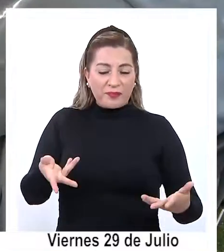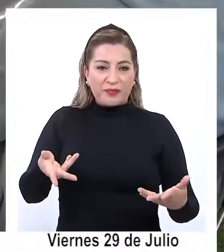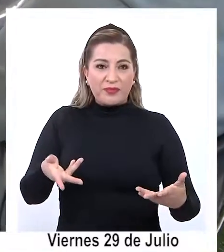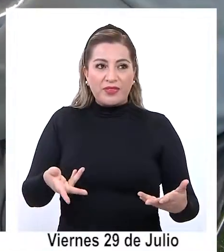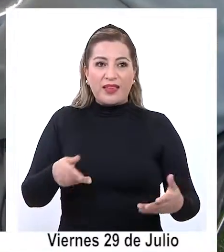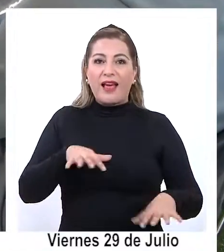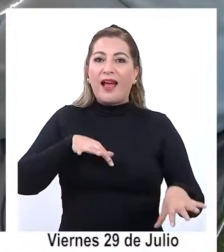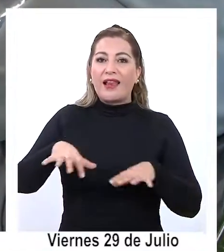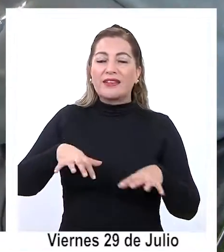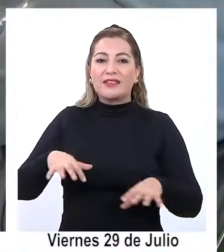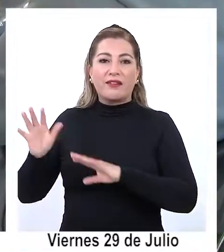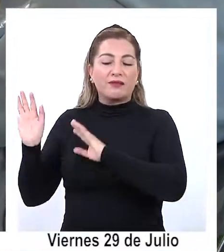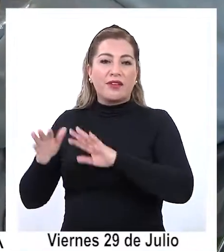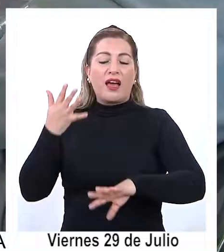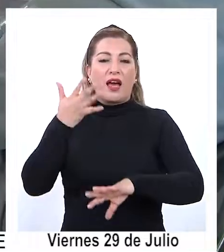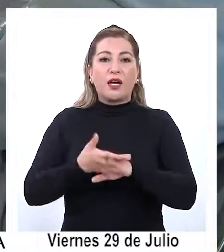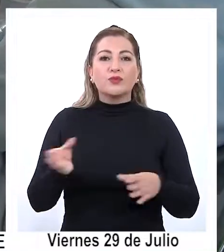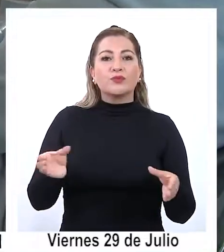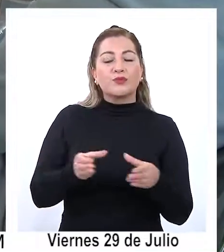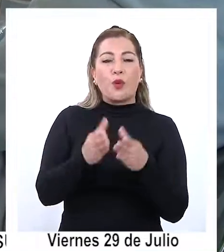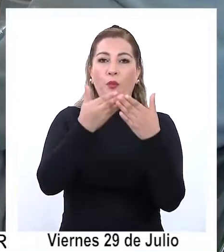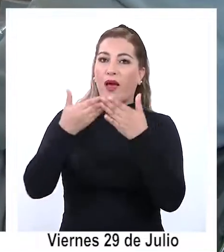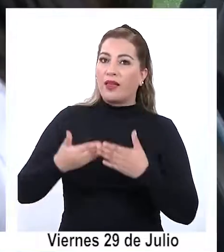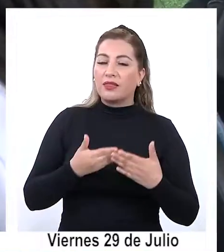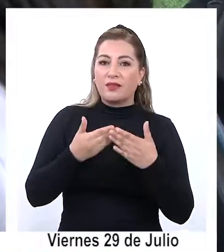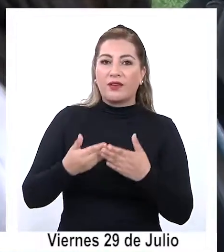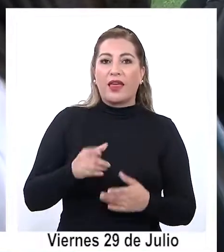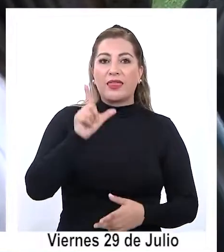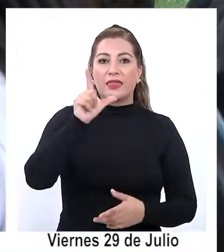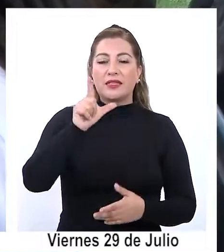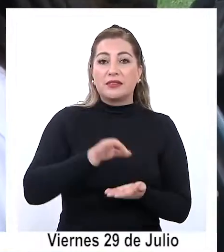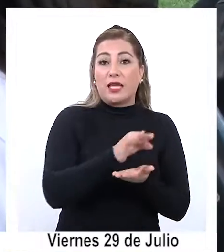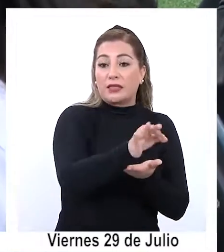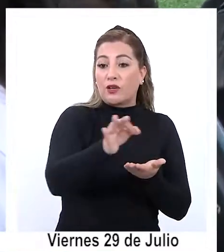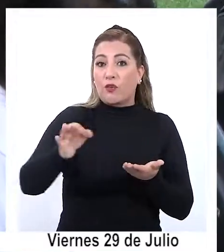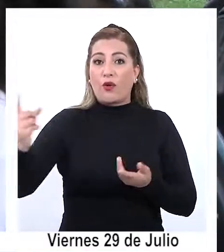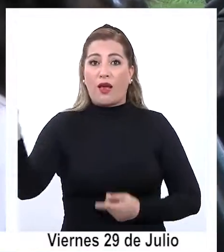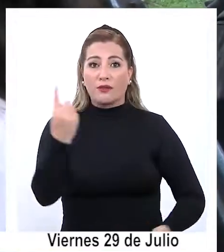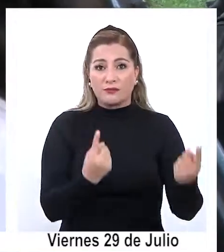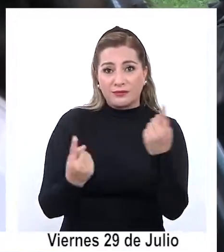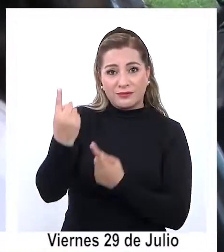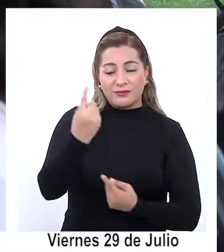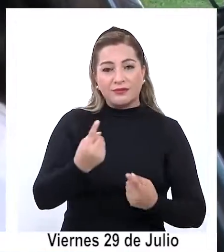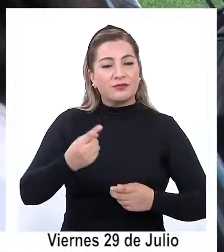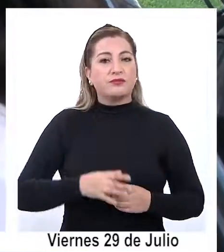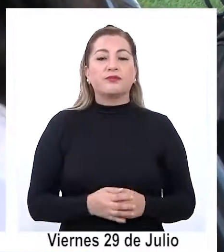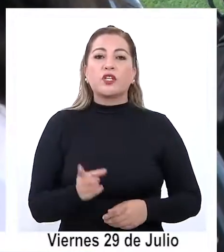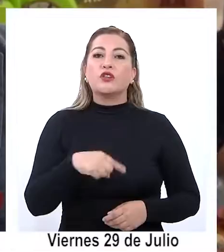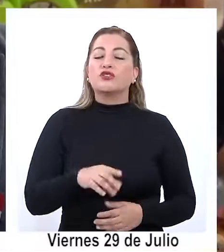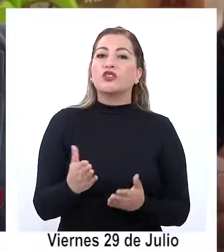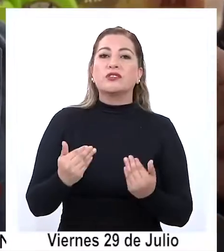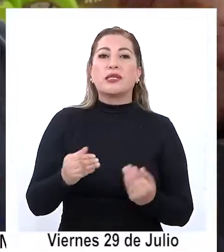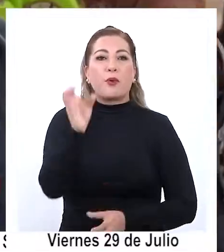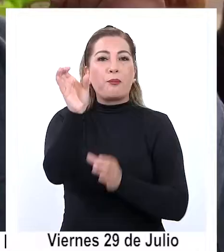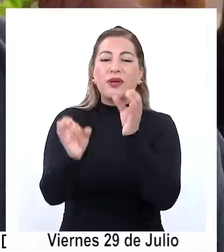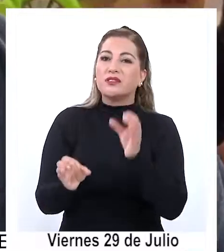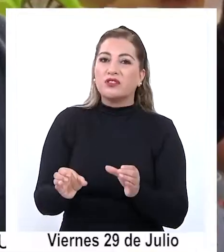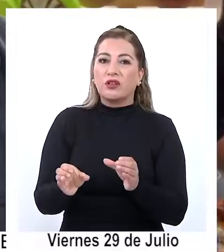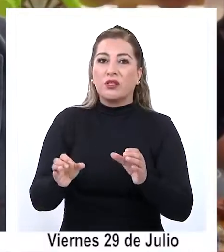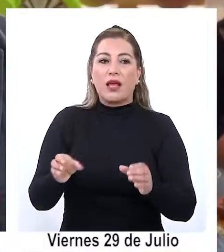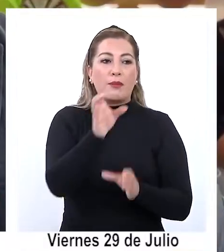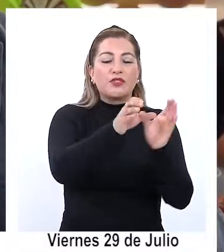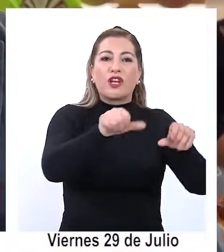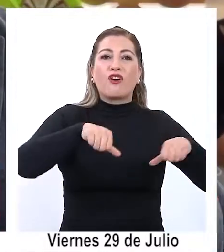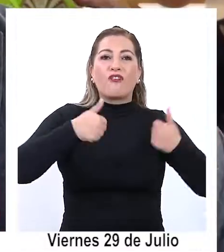al evento asistieron delegaciones de estudiantes de las 7 comunas de la región. Necesitamos capital humano, motivar a